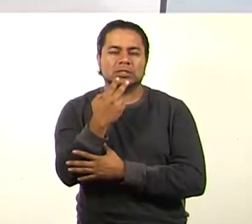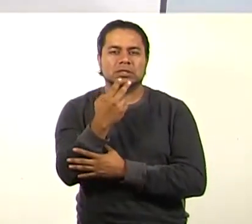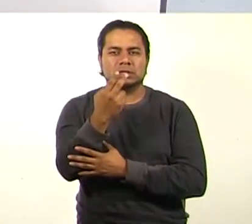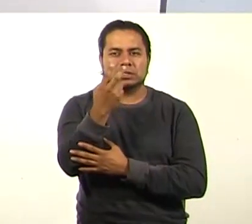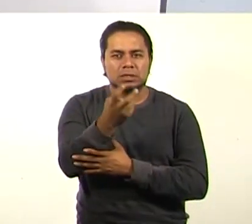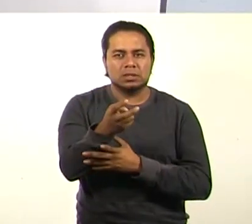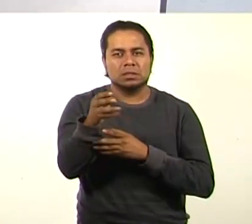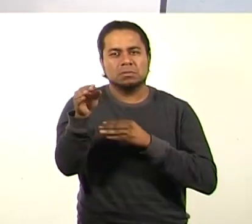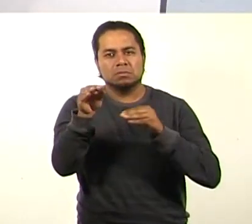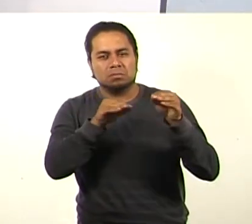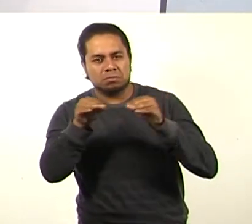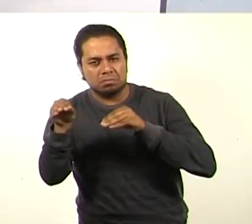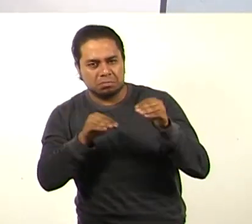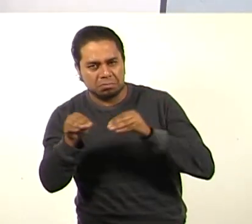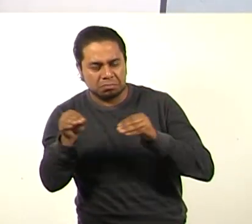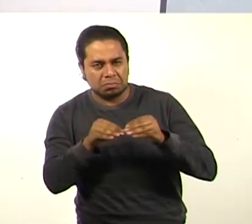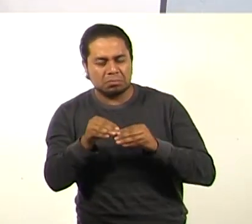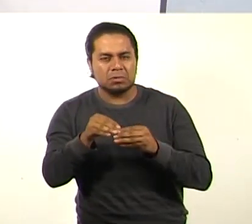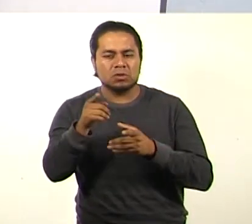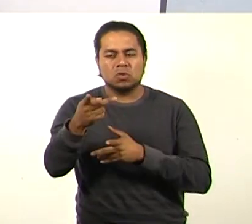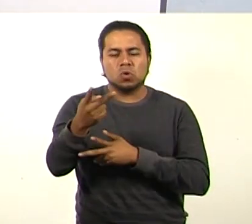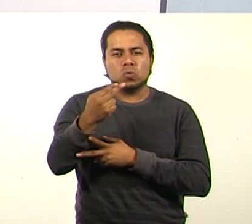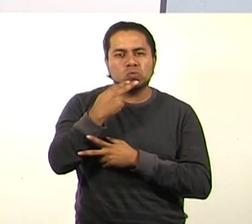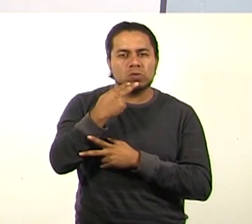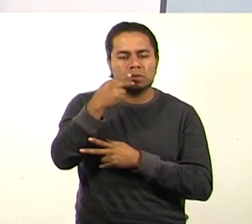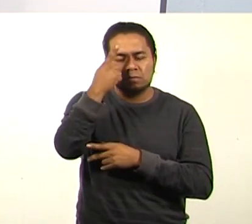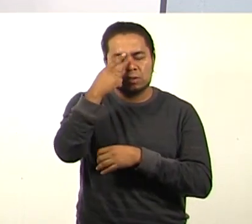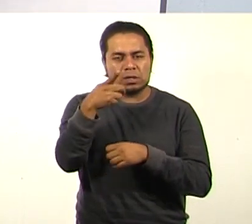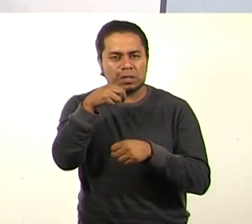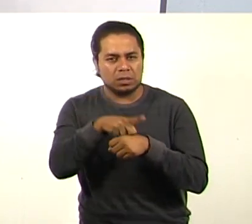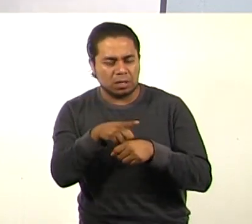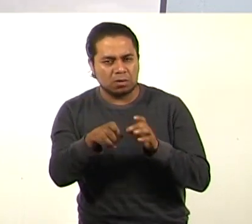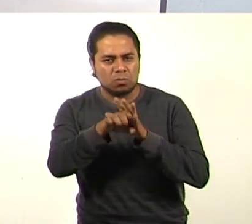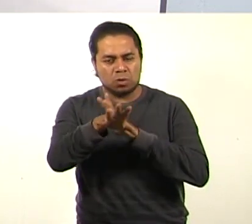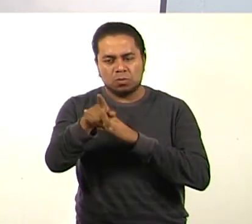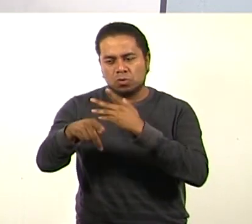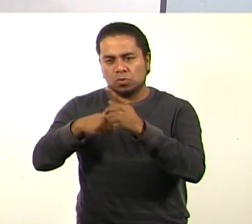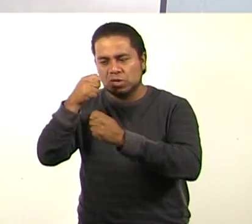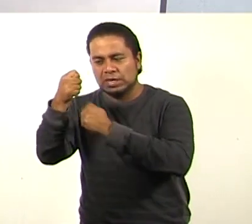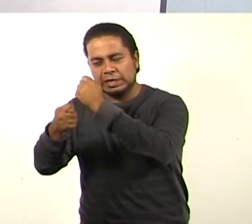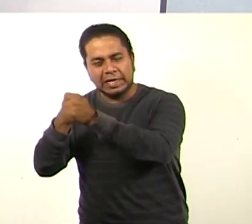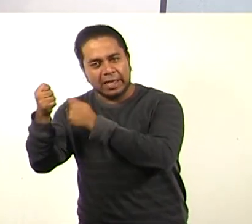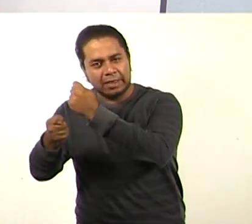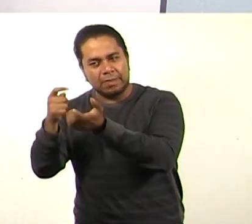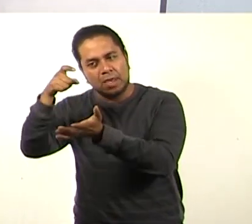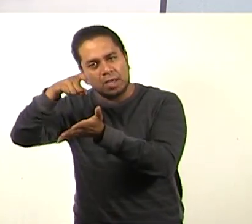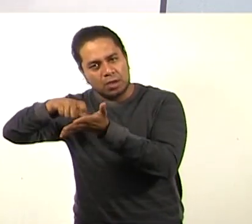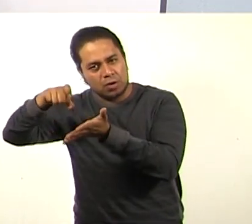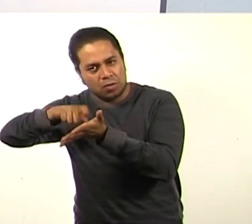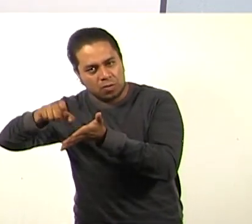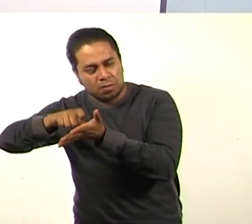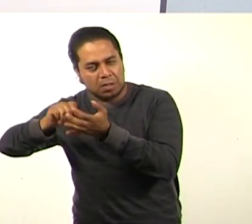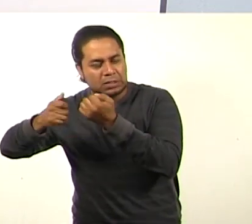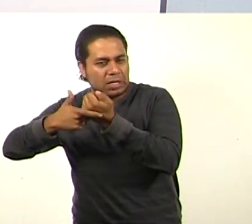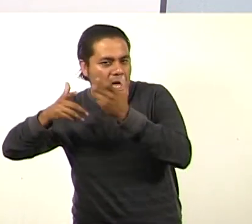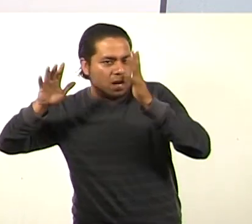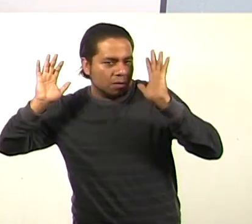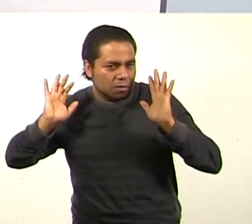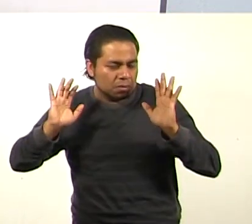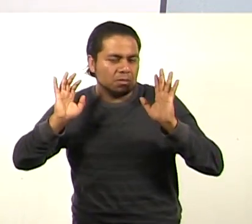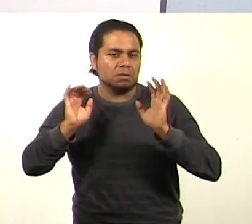ese movimiento y lo usan en su vida cotidiana, desde que van a la tienda de la esquina, desde